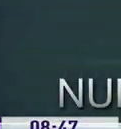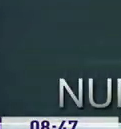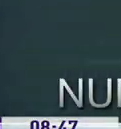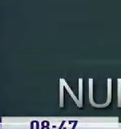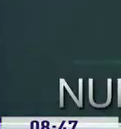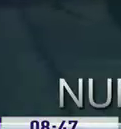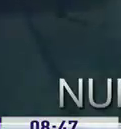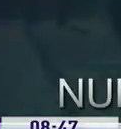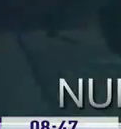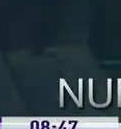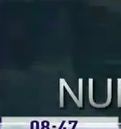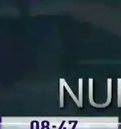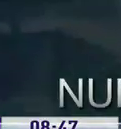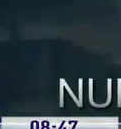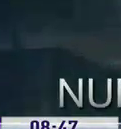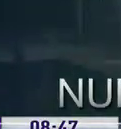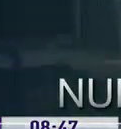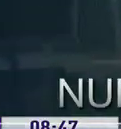soñar. No dejes de